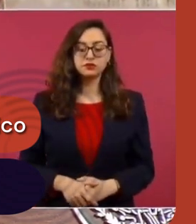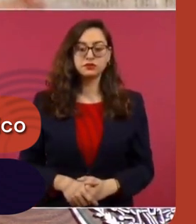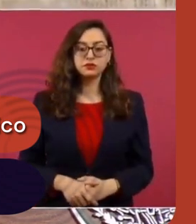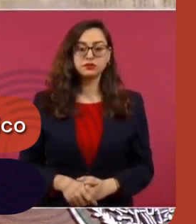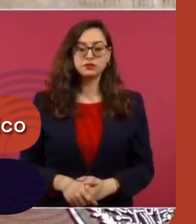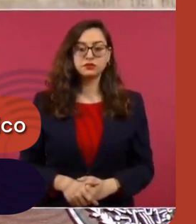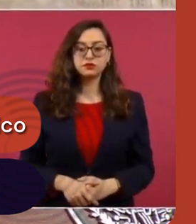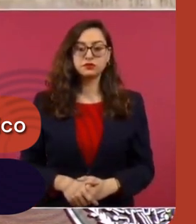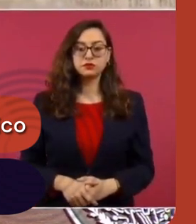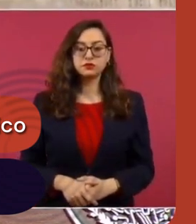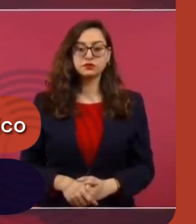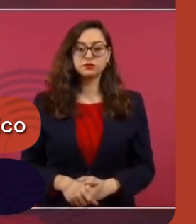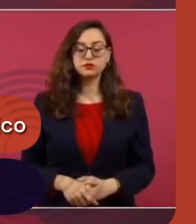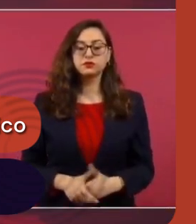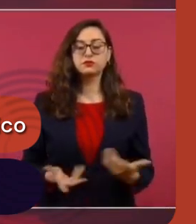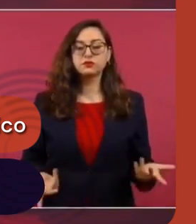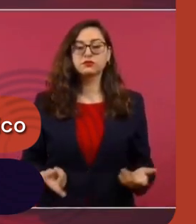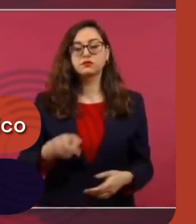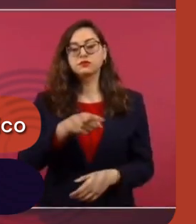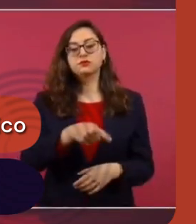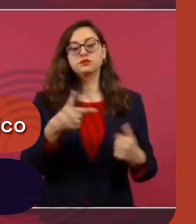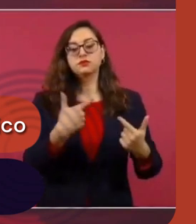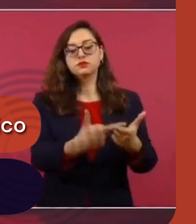al que pertenece.